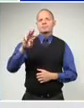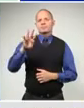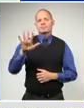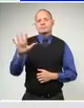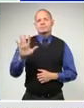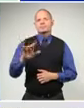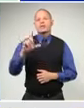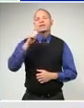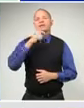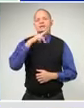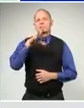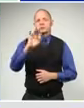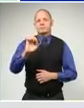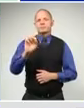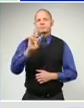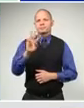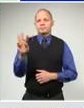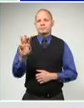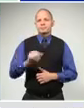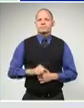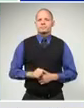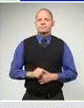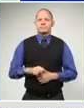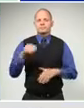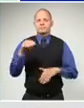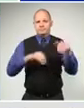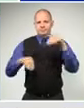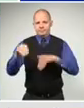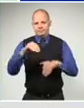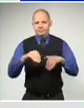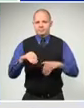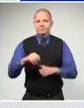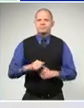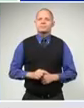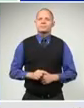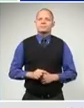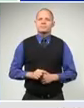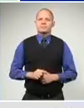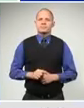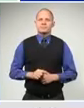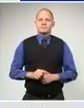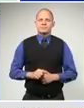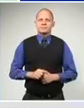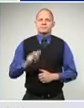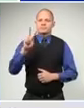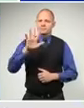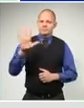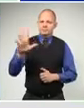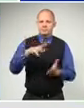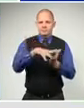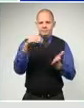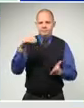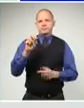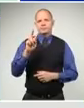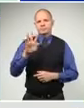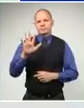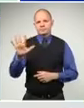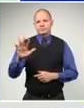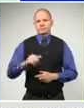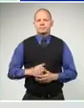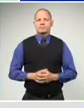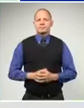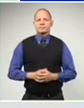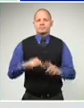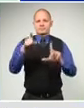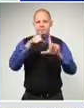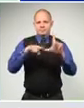Cerro 33, Playa y Plaza de la Revolución 25 cada uno, Regla